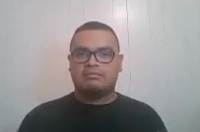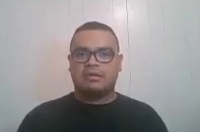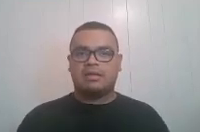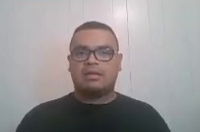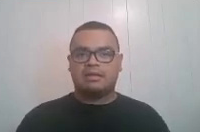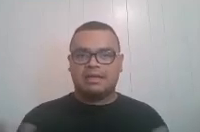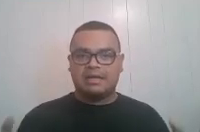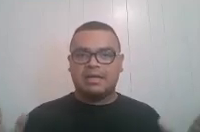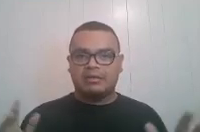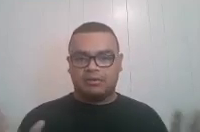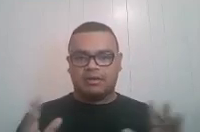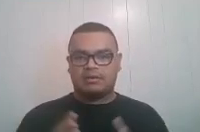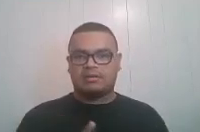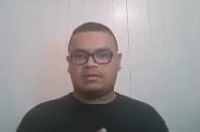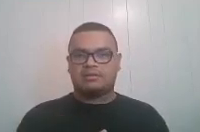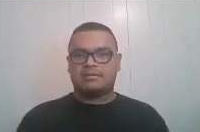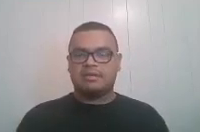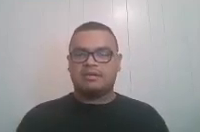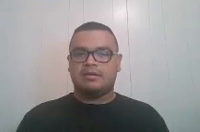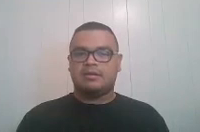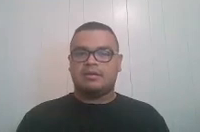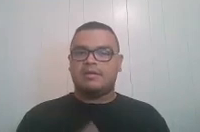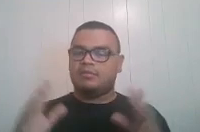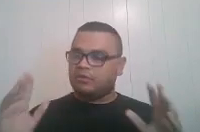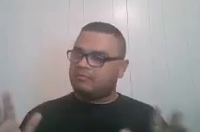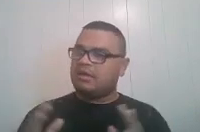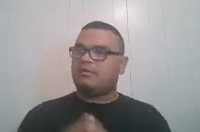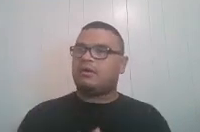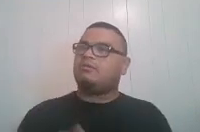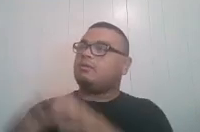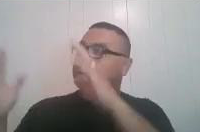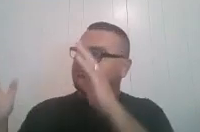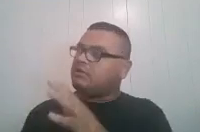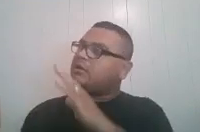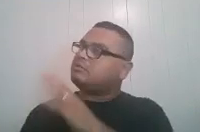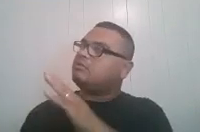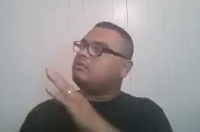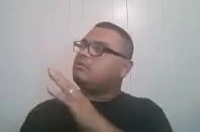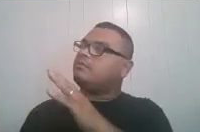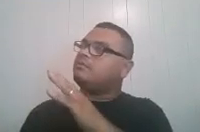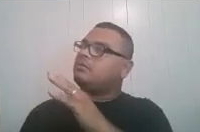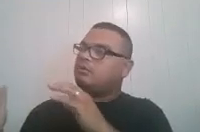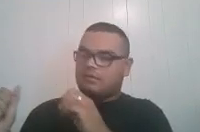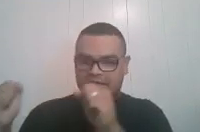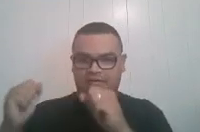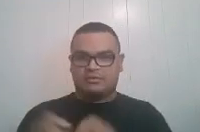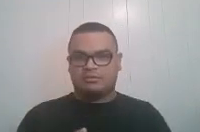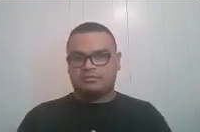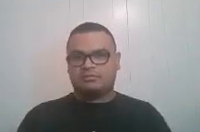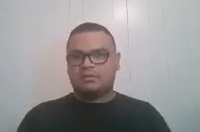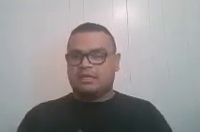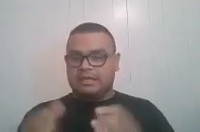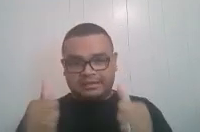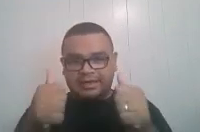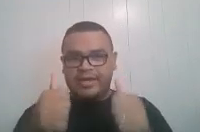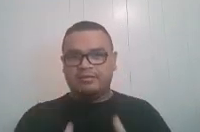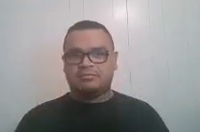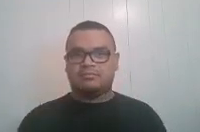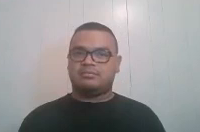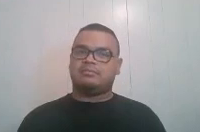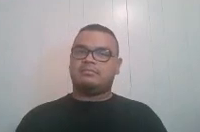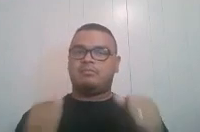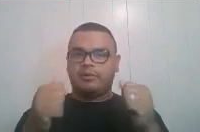es mediadora. ¿Sí? No es mediadora. Nuestro amigo católico lo ha dicho. Y está